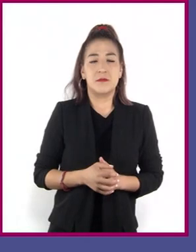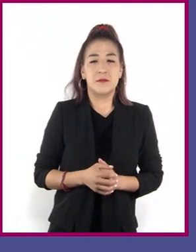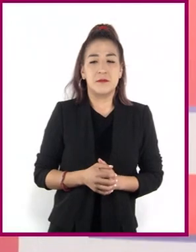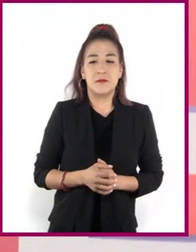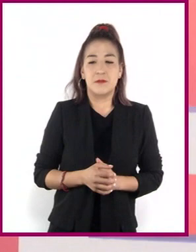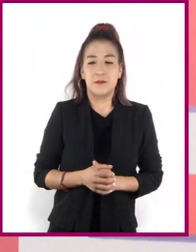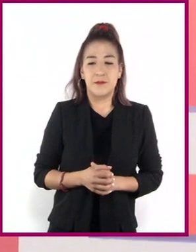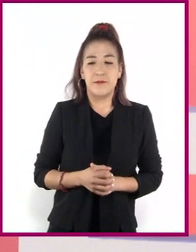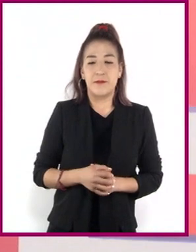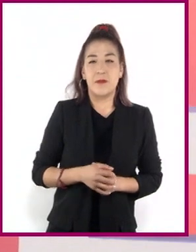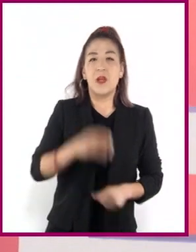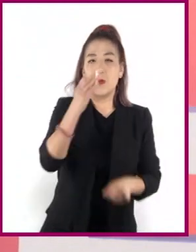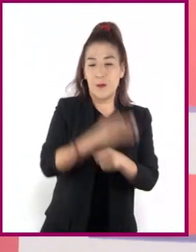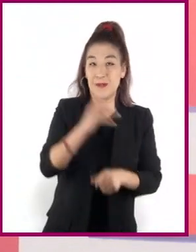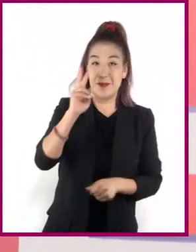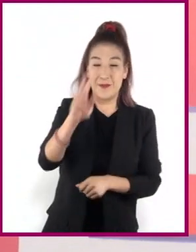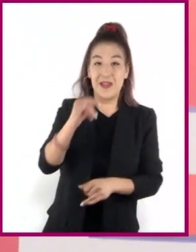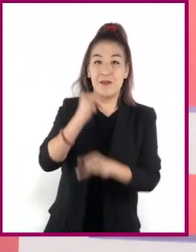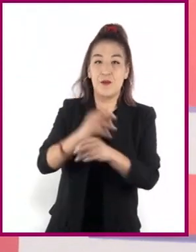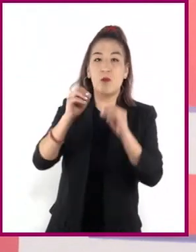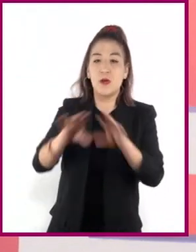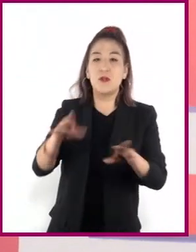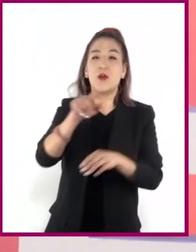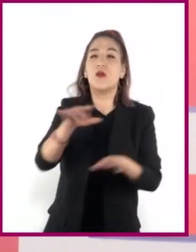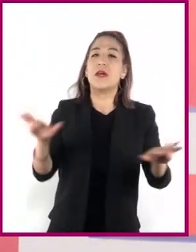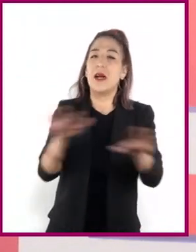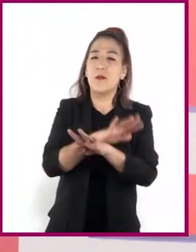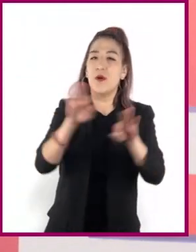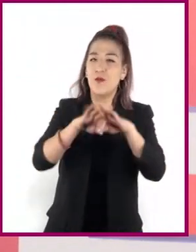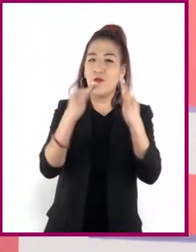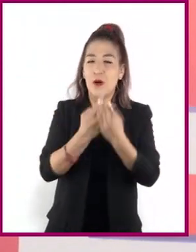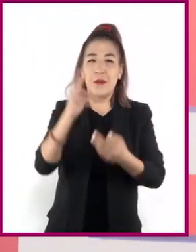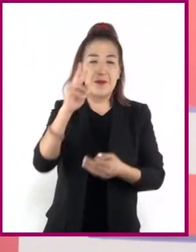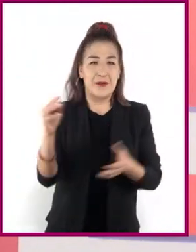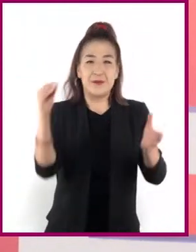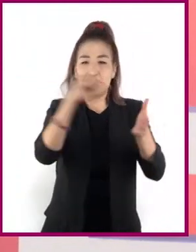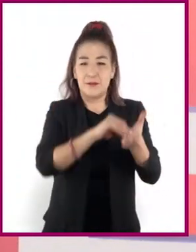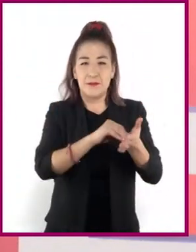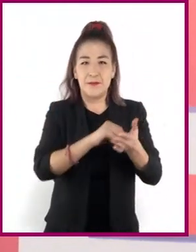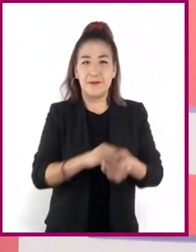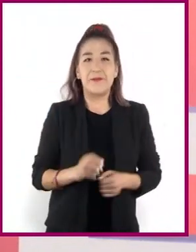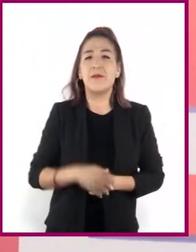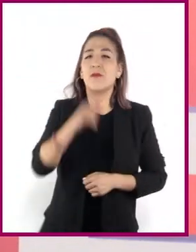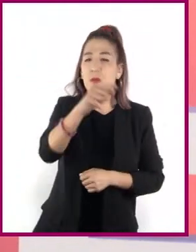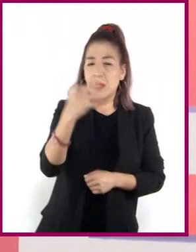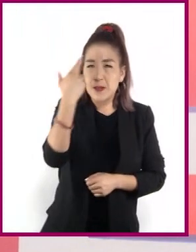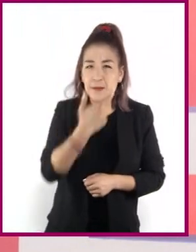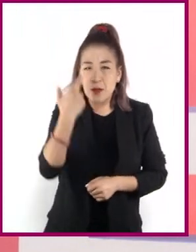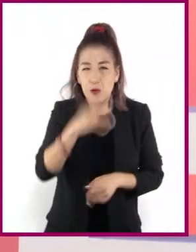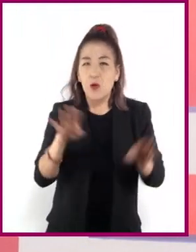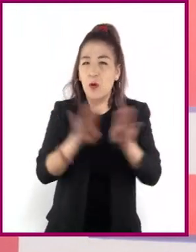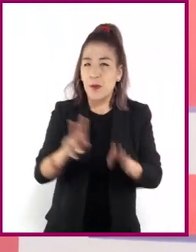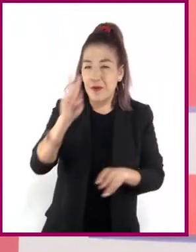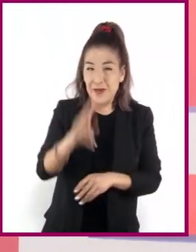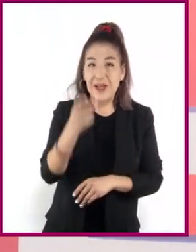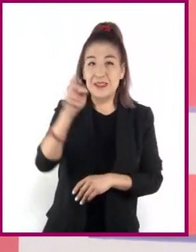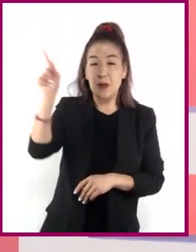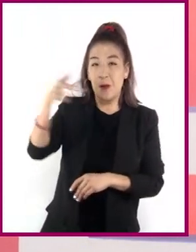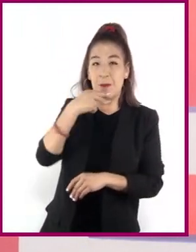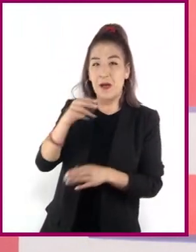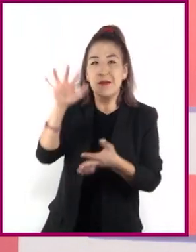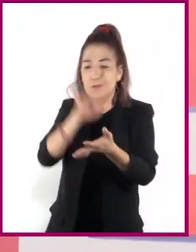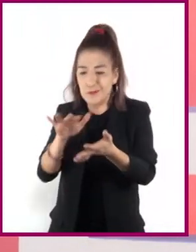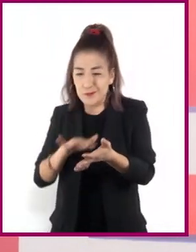veamos el texto en la forma en que podría aparecer publicado dentro de las observaciones generales que el editor hizo al